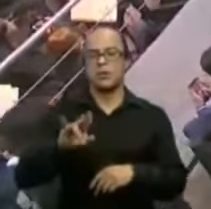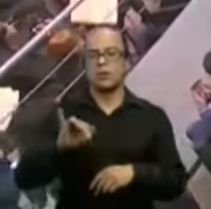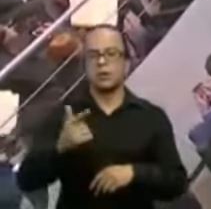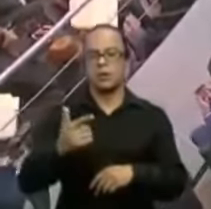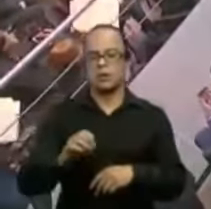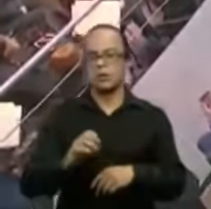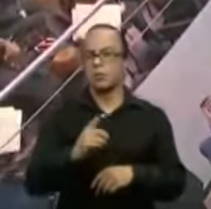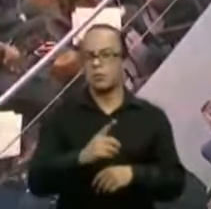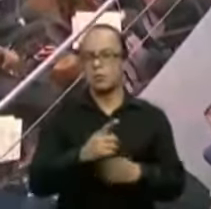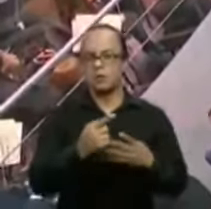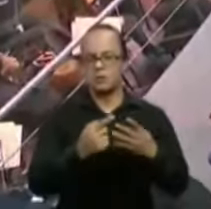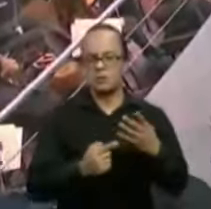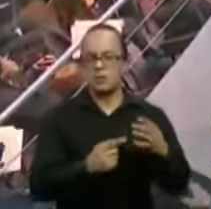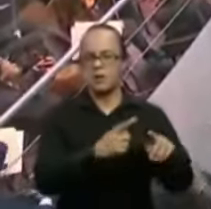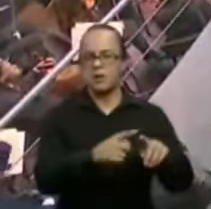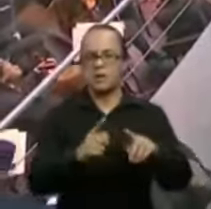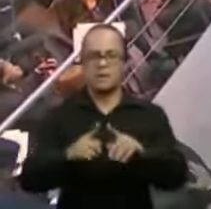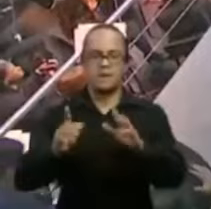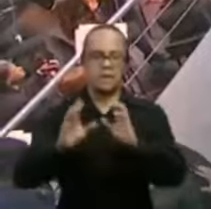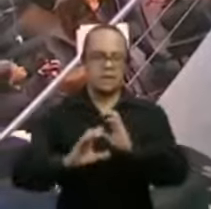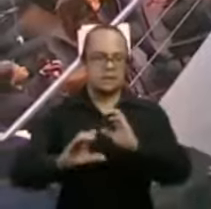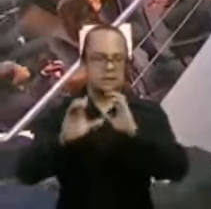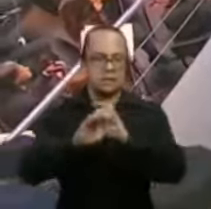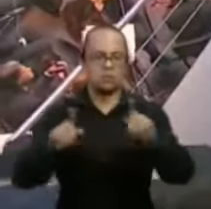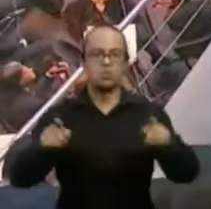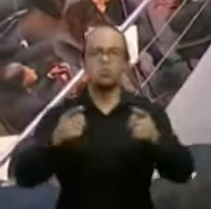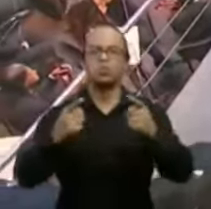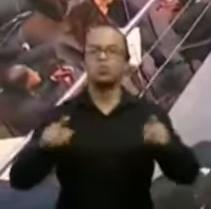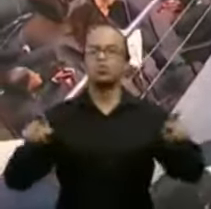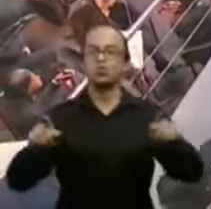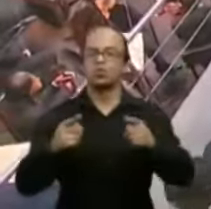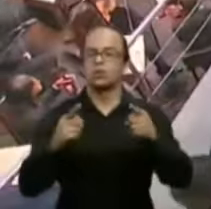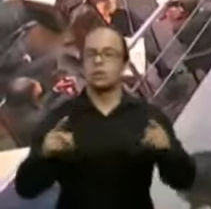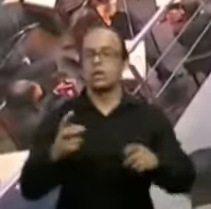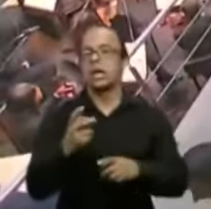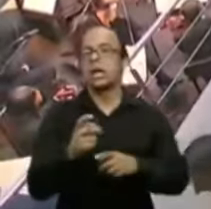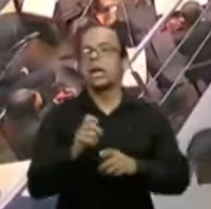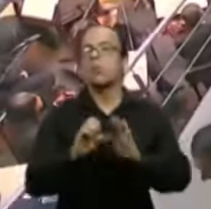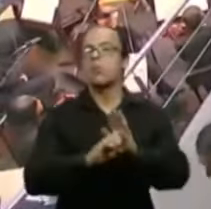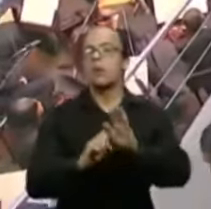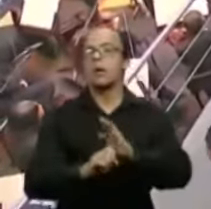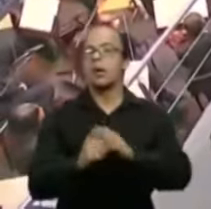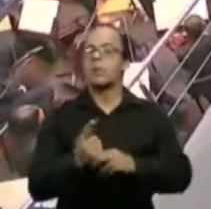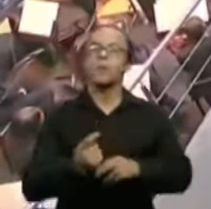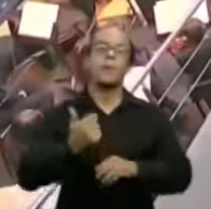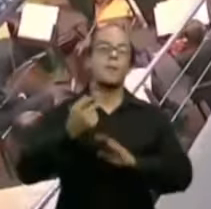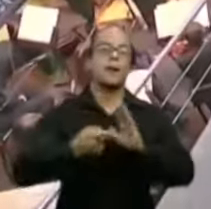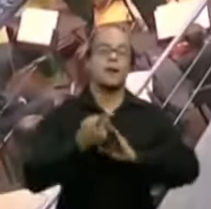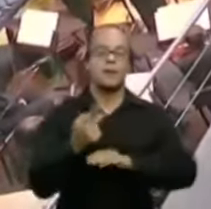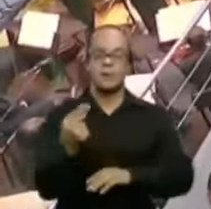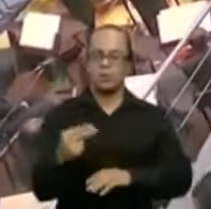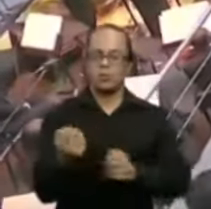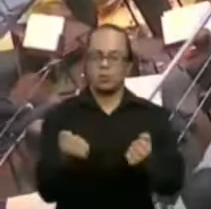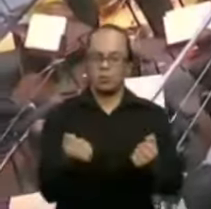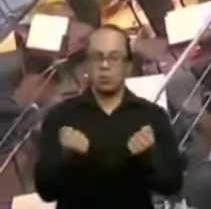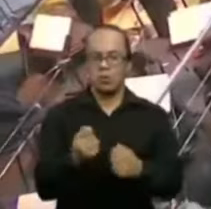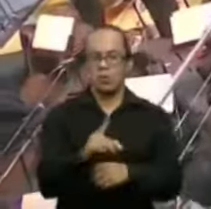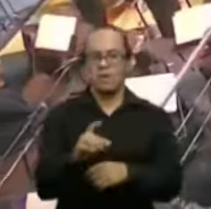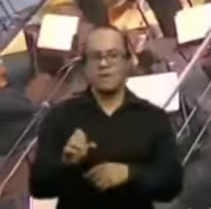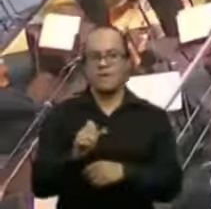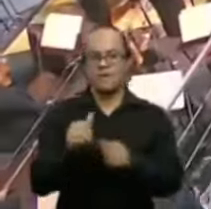entonando diversas melodías. Ya les decía, también la melodía de El Poder de Servir, que será la